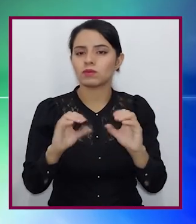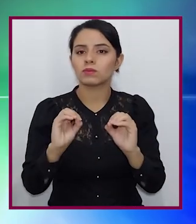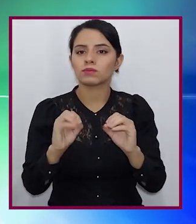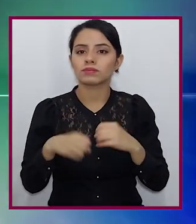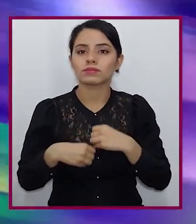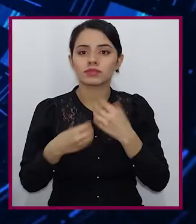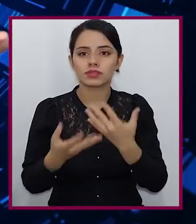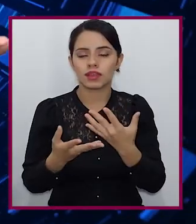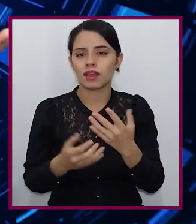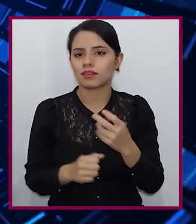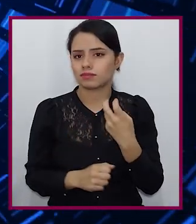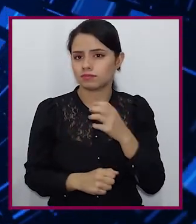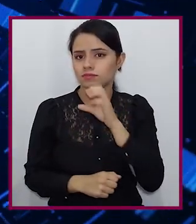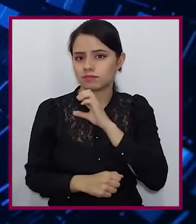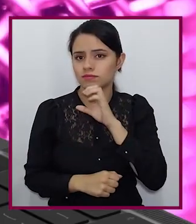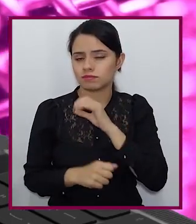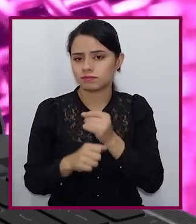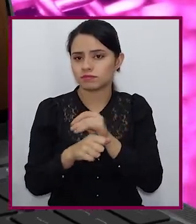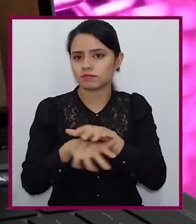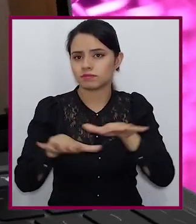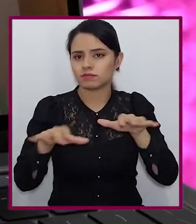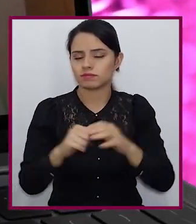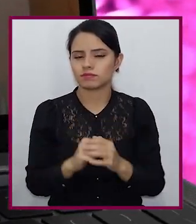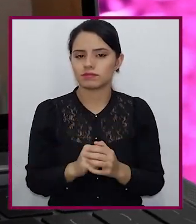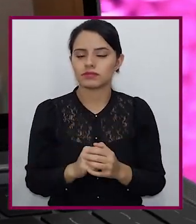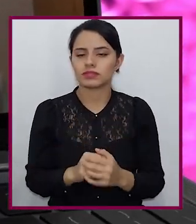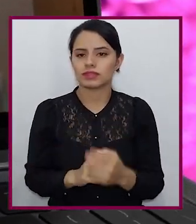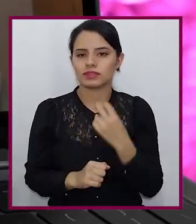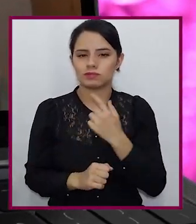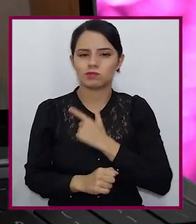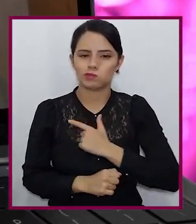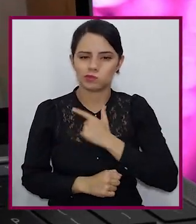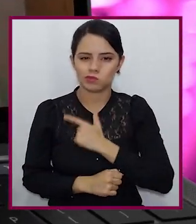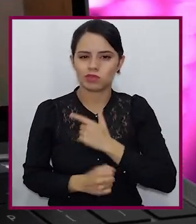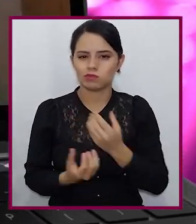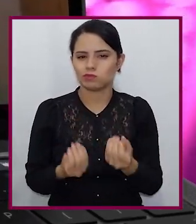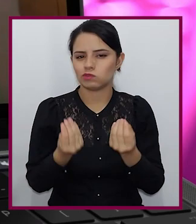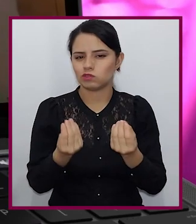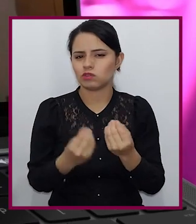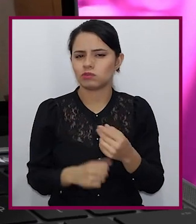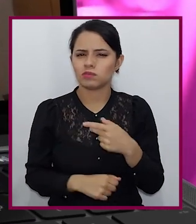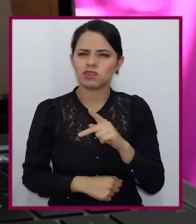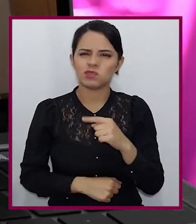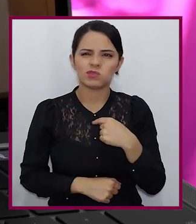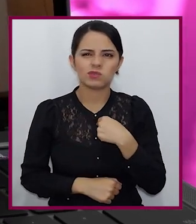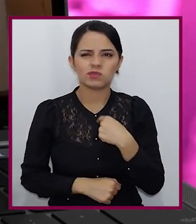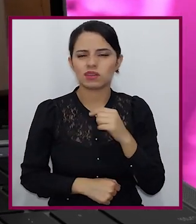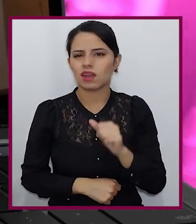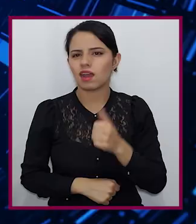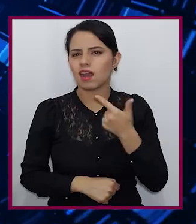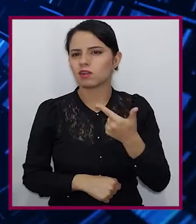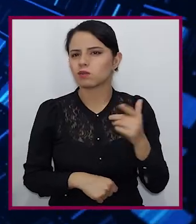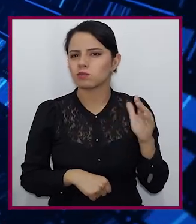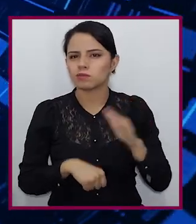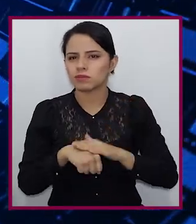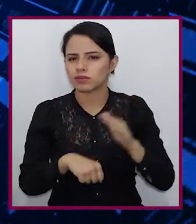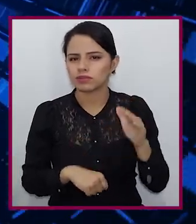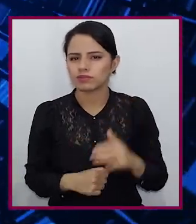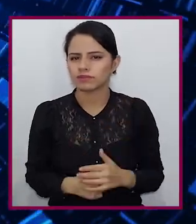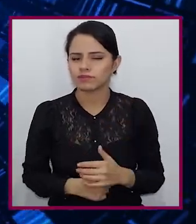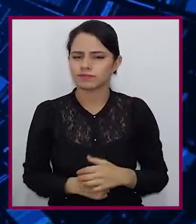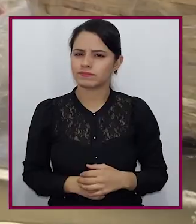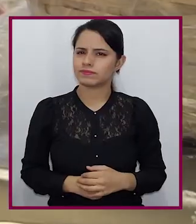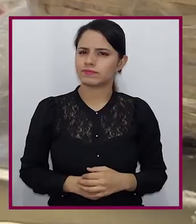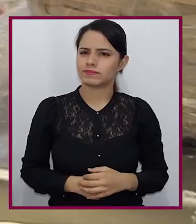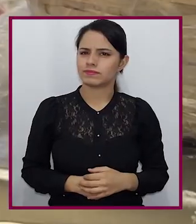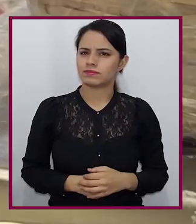sobre la poesía. ¿Cómo ves, Gaby? ¿Sabes, Axel? Me gustan mucho esos podcasts, pero como que tengo ganas de algo más. ¿Como de algo